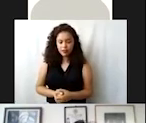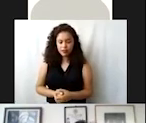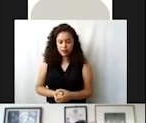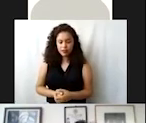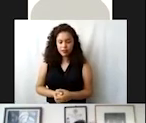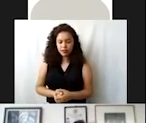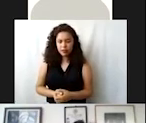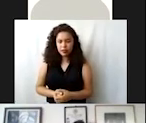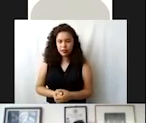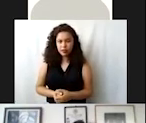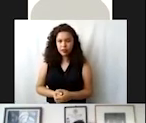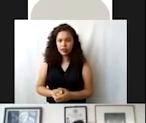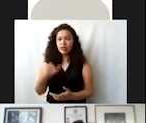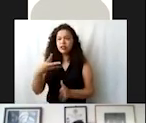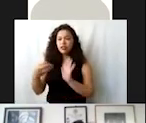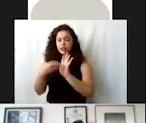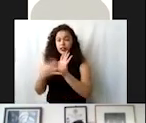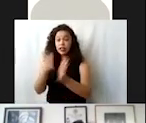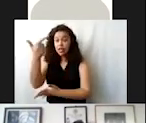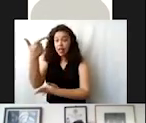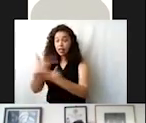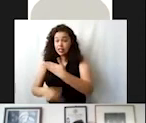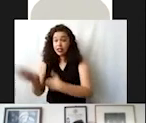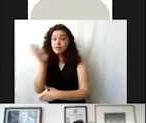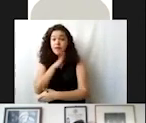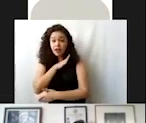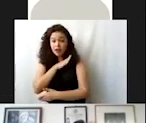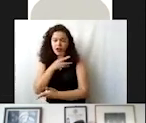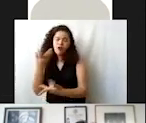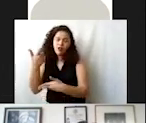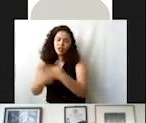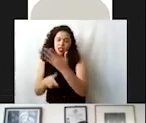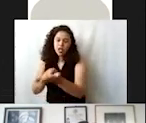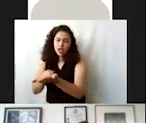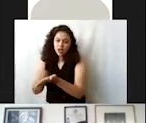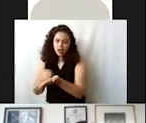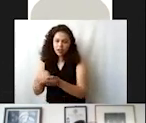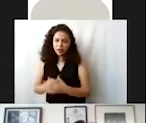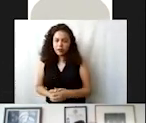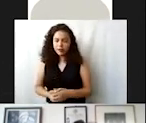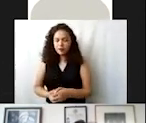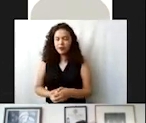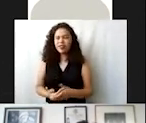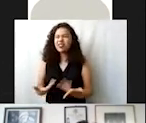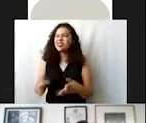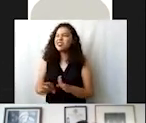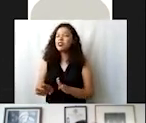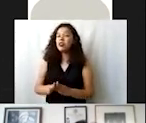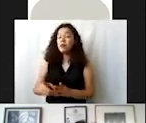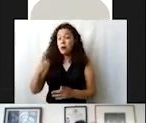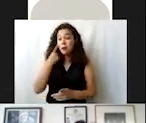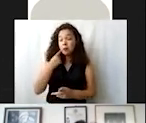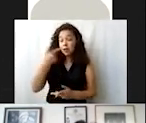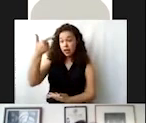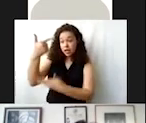Esto de la publicación de la lista negra es como decir, mira, estos son los malos,